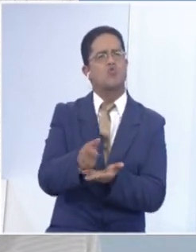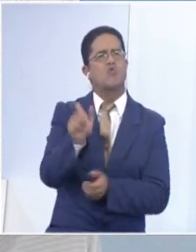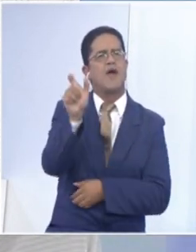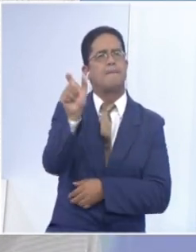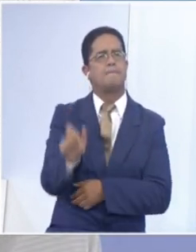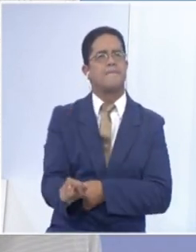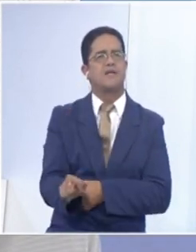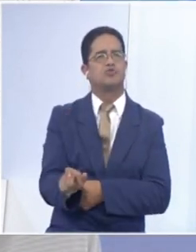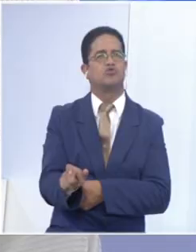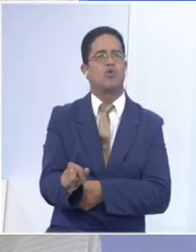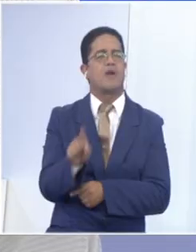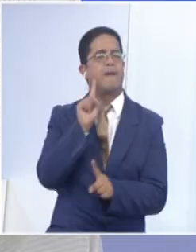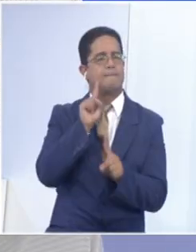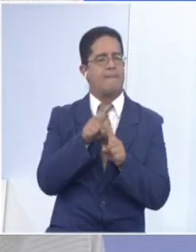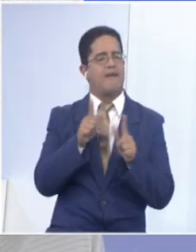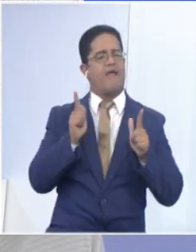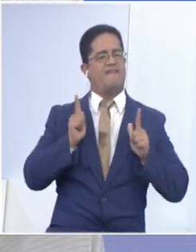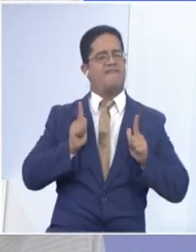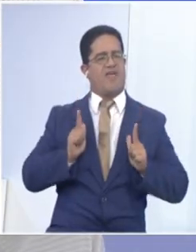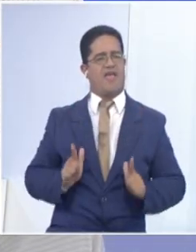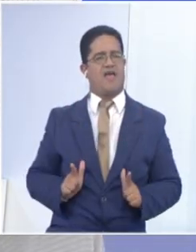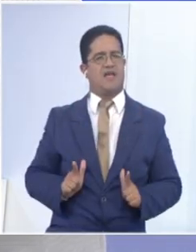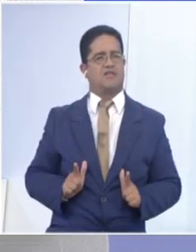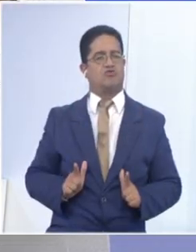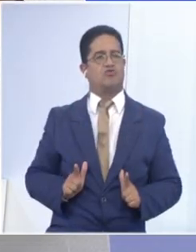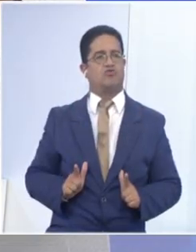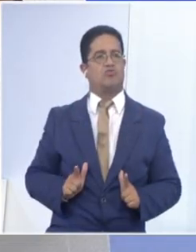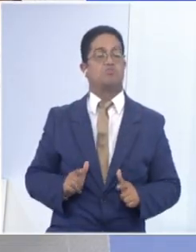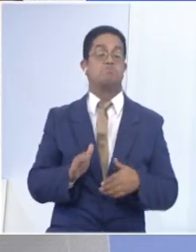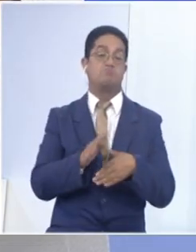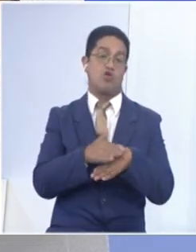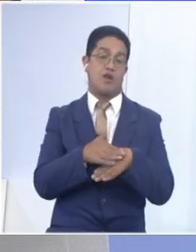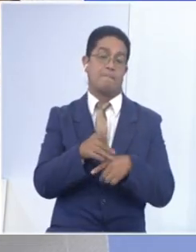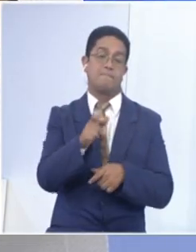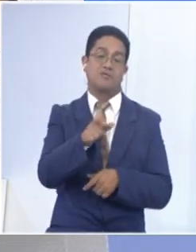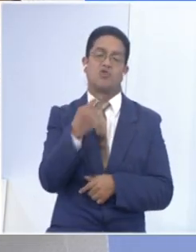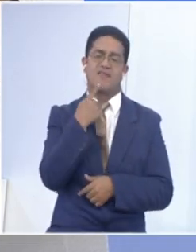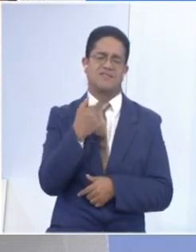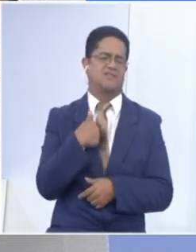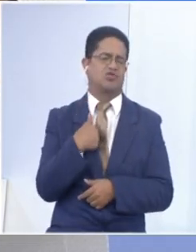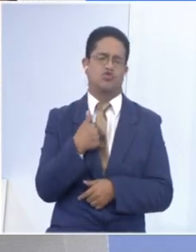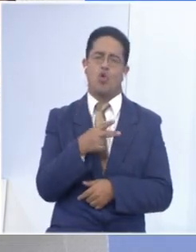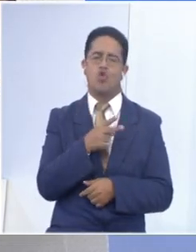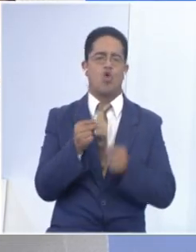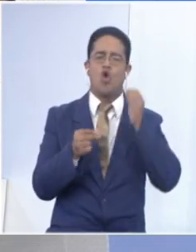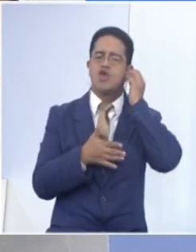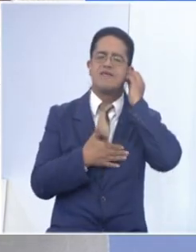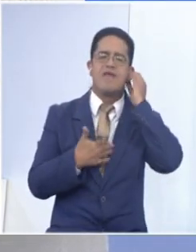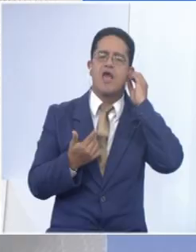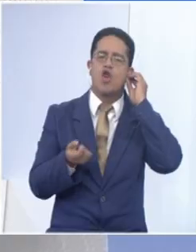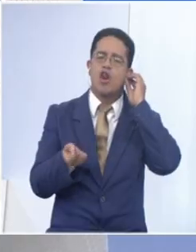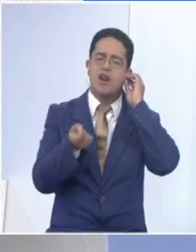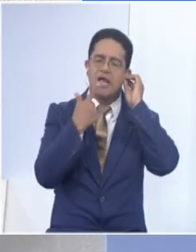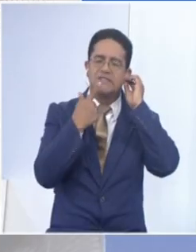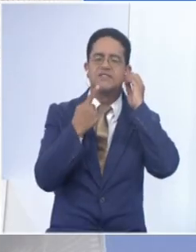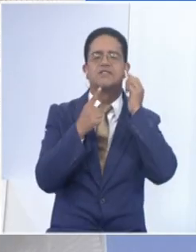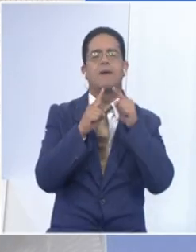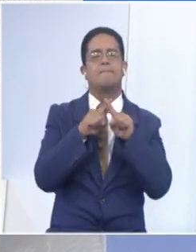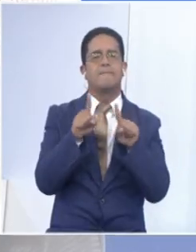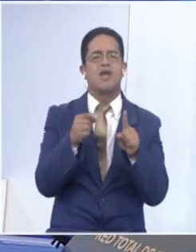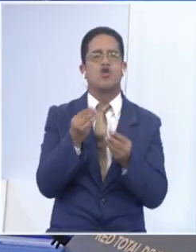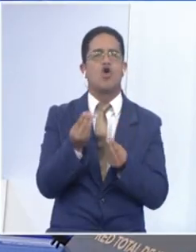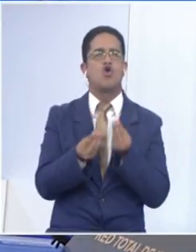la parte del descanso sin tomar en cuenta? Porque hay pacientes que dicen, yo no quiero tomar medicamentos para dormir, pero cómo hacer una